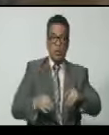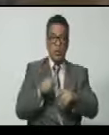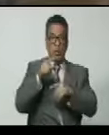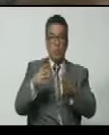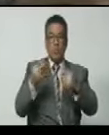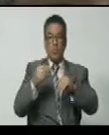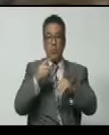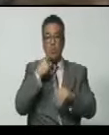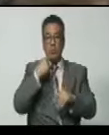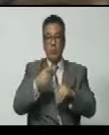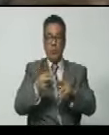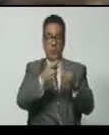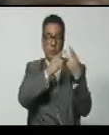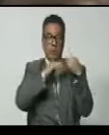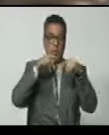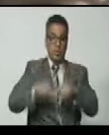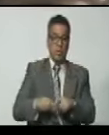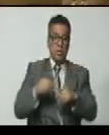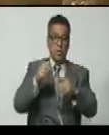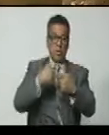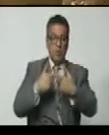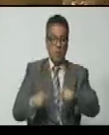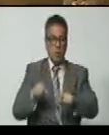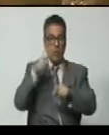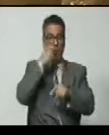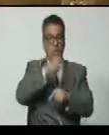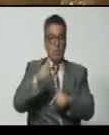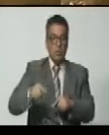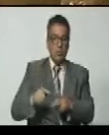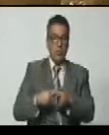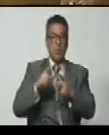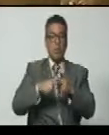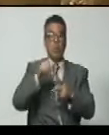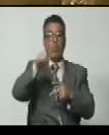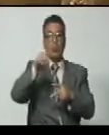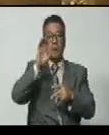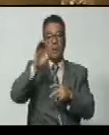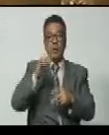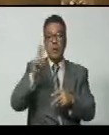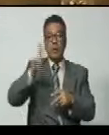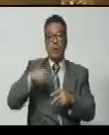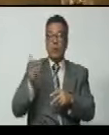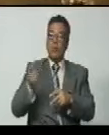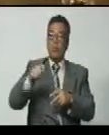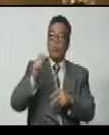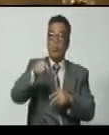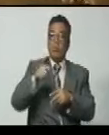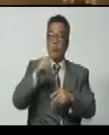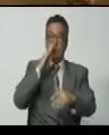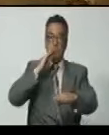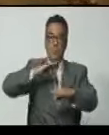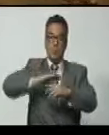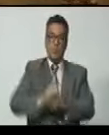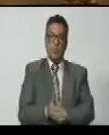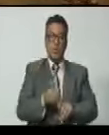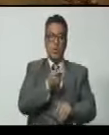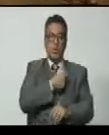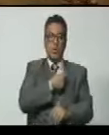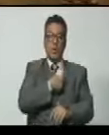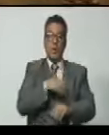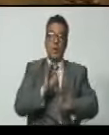tanto nos representa, por la independencia de los pueblos, de la patria, porque nunca más estaremos bajo el yugo de los imperios